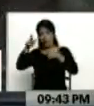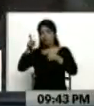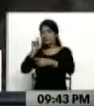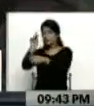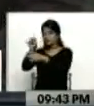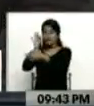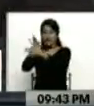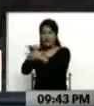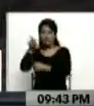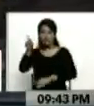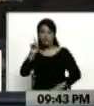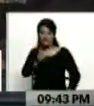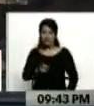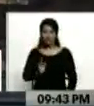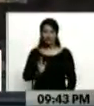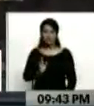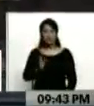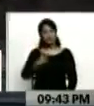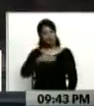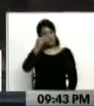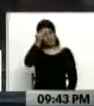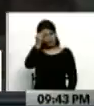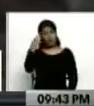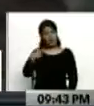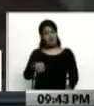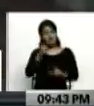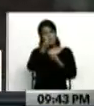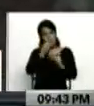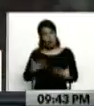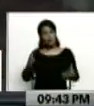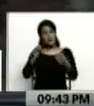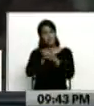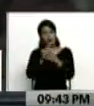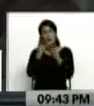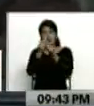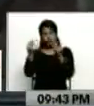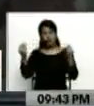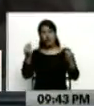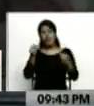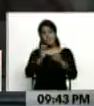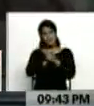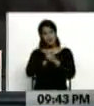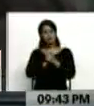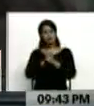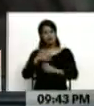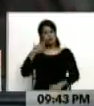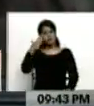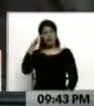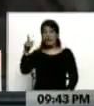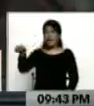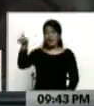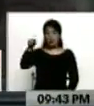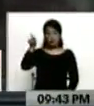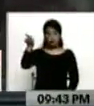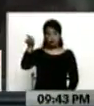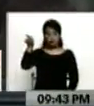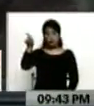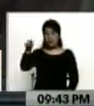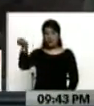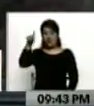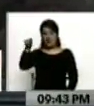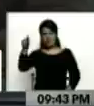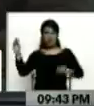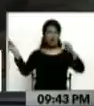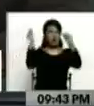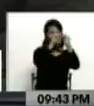imperialista afortunadamente tenemos buenos y bastantes amigos en el mundo que no se van a alinear